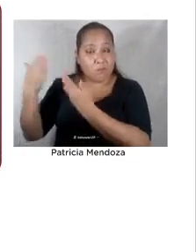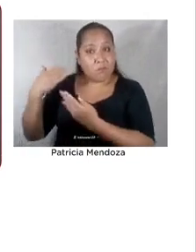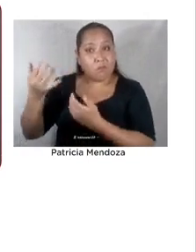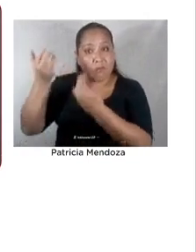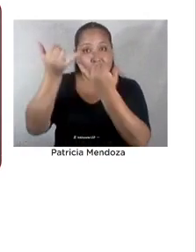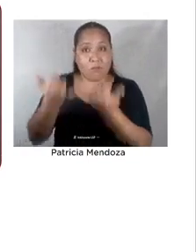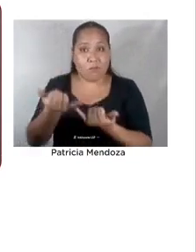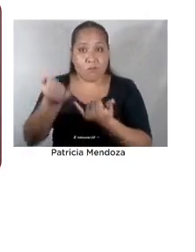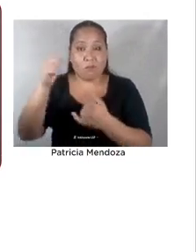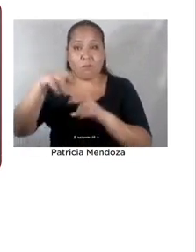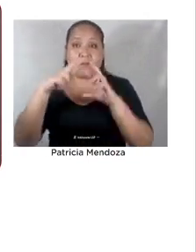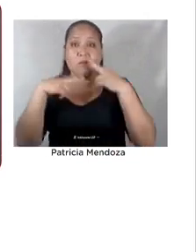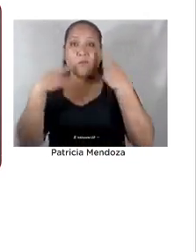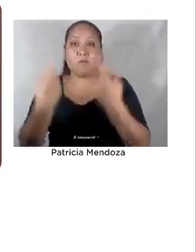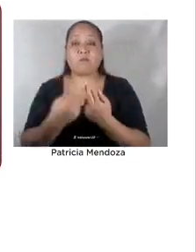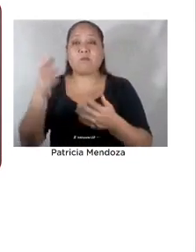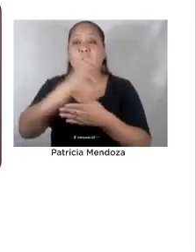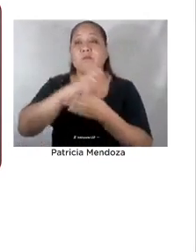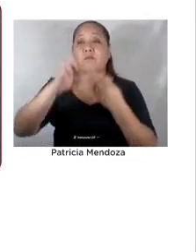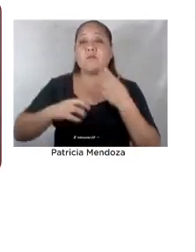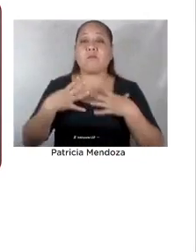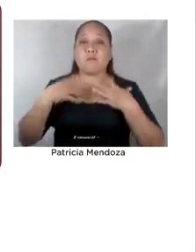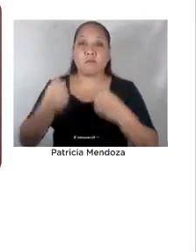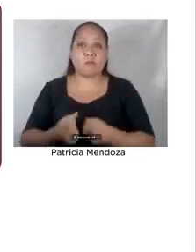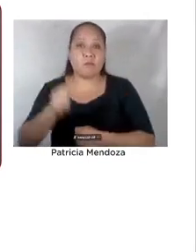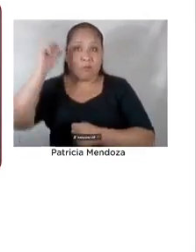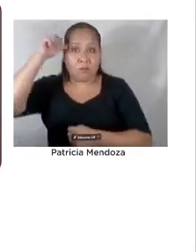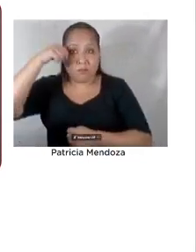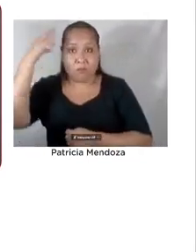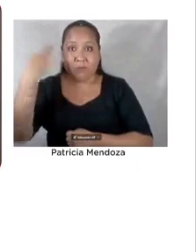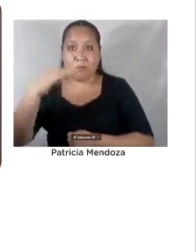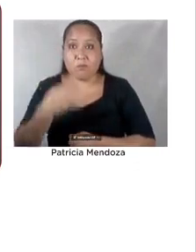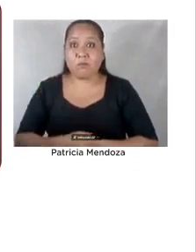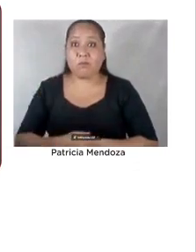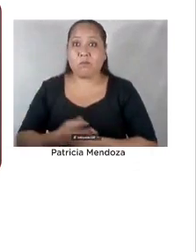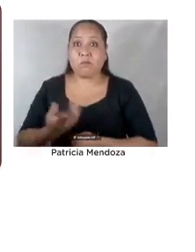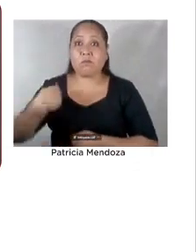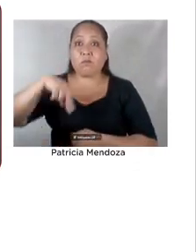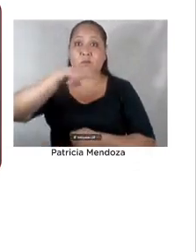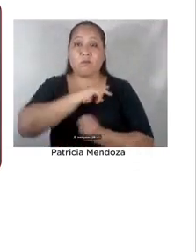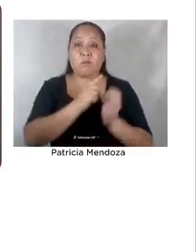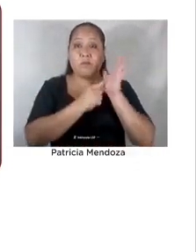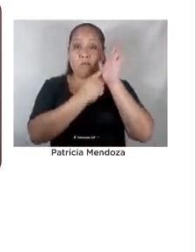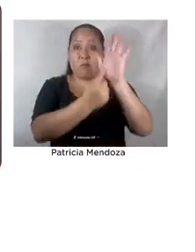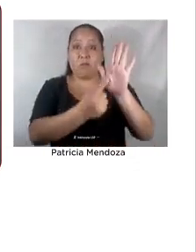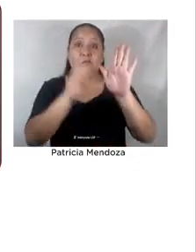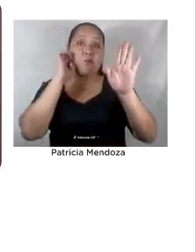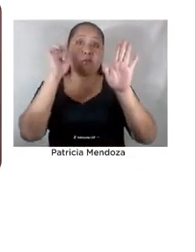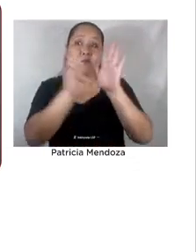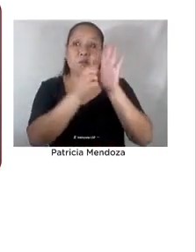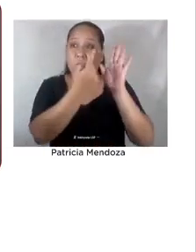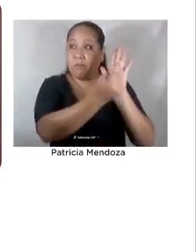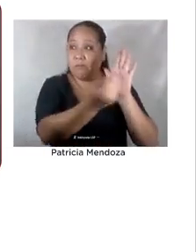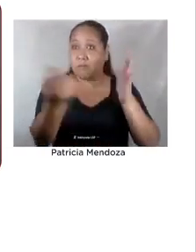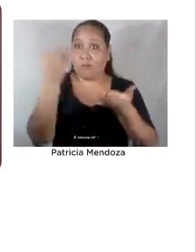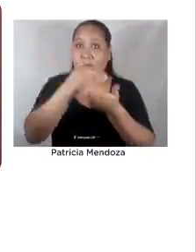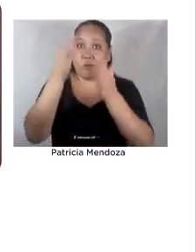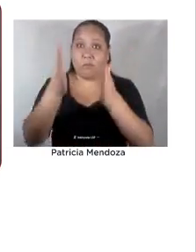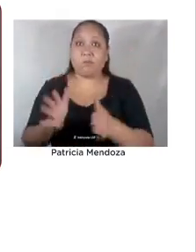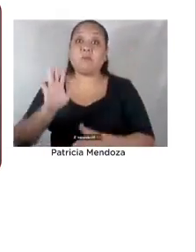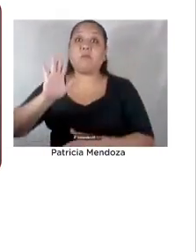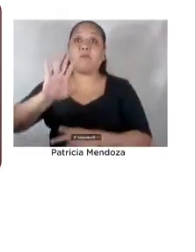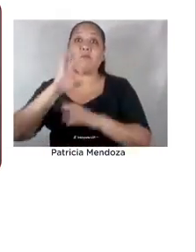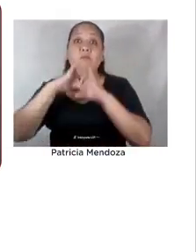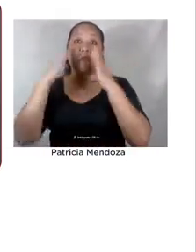recibir en este webinar por los profesionales de la salud. Recuerden siempre, Somos ejemplo de los estudiantes, a los estudiantes y a sus